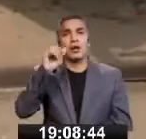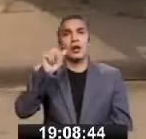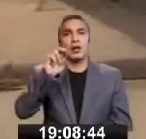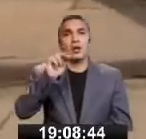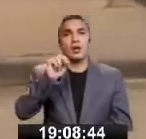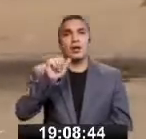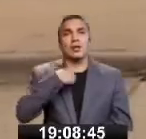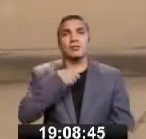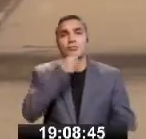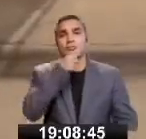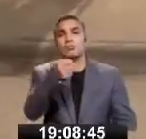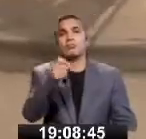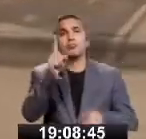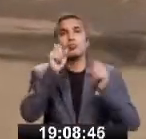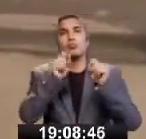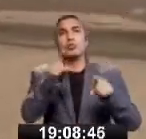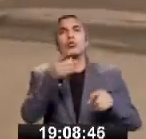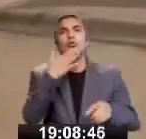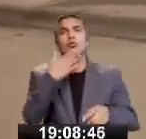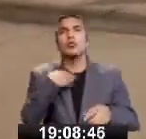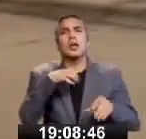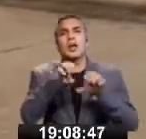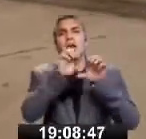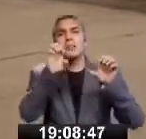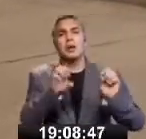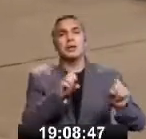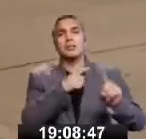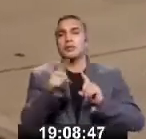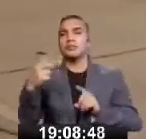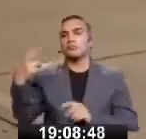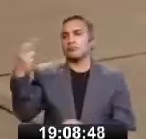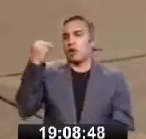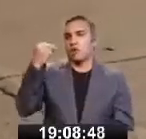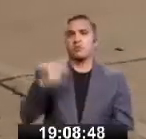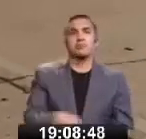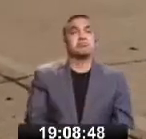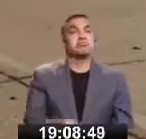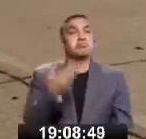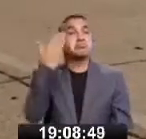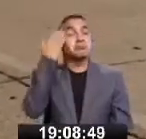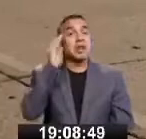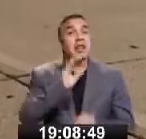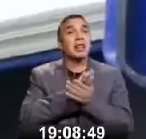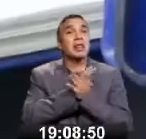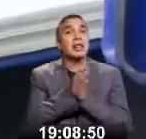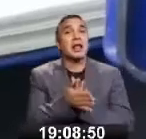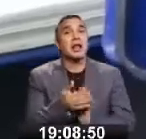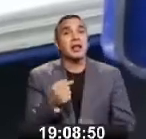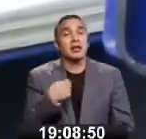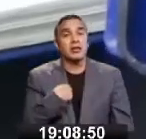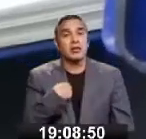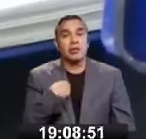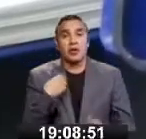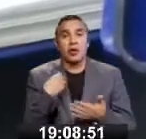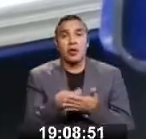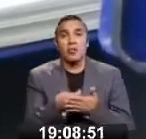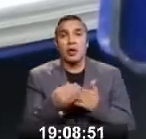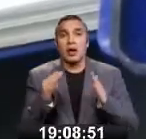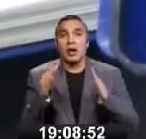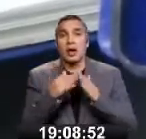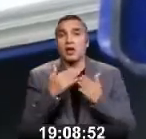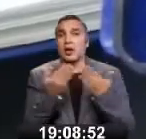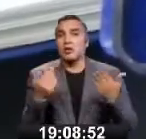entrevista y consultarle sobre Melconstrop S.A., pero no aceptó y dijo no saber absolutamente nada de los bienes que ella